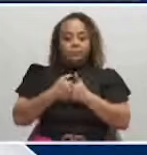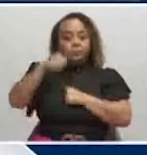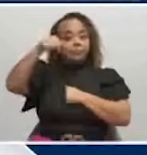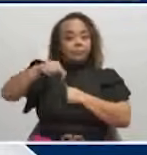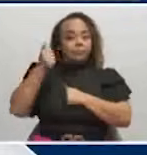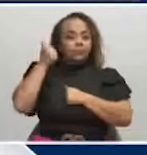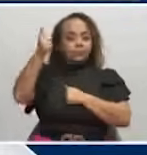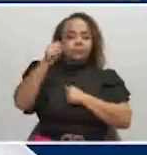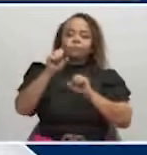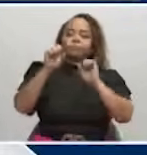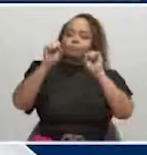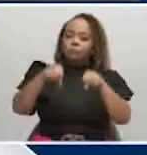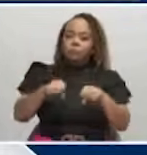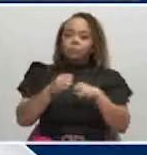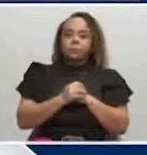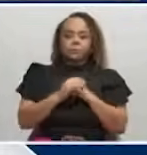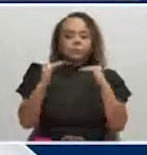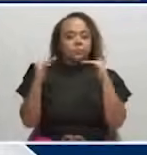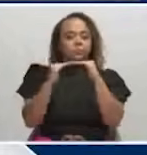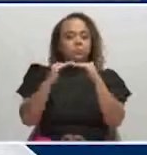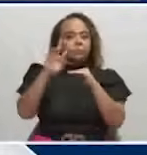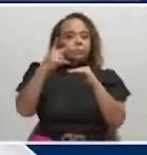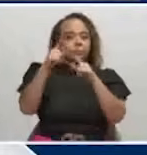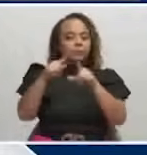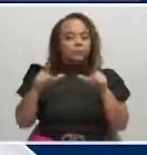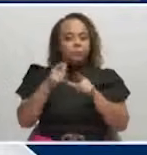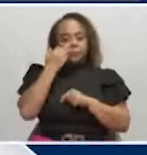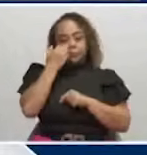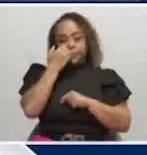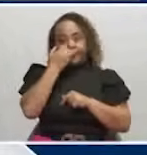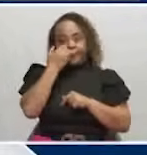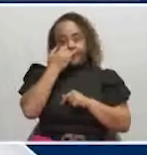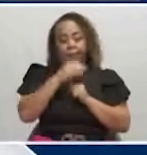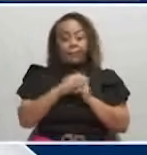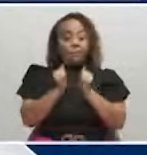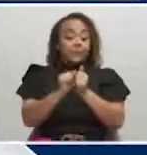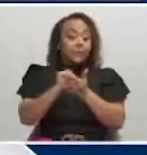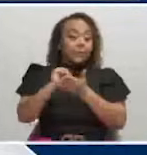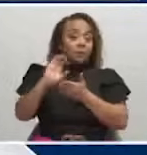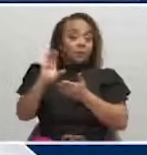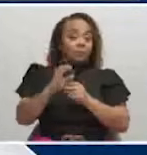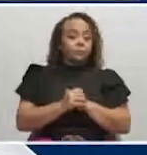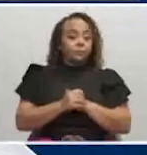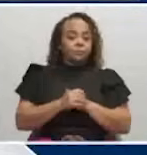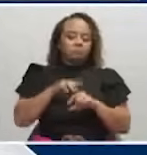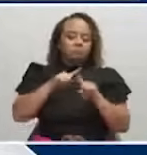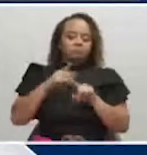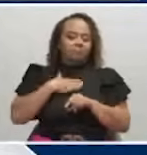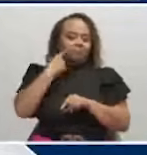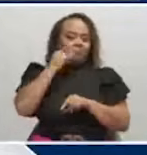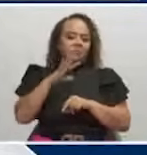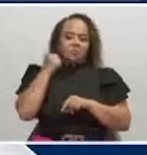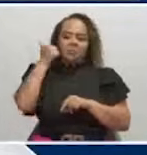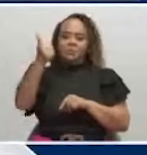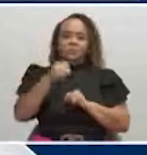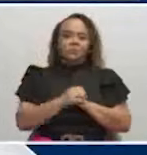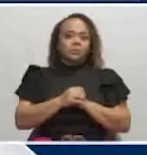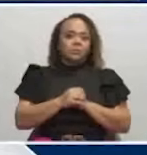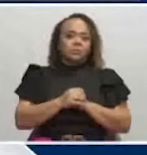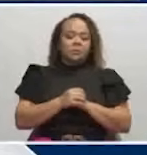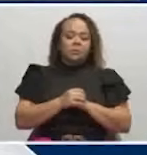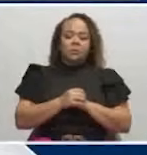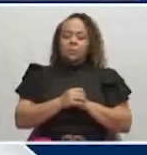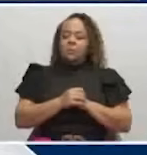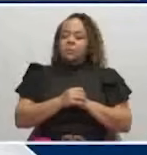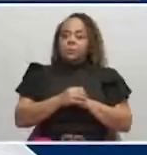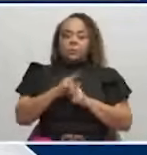liga sí puede estar empatado en el segundo lugar con San Carlos, pero me parece que la liga no